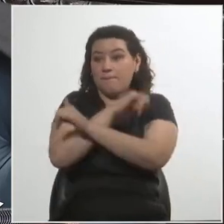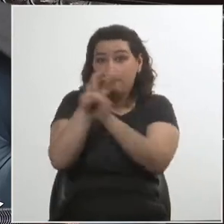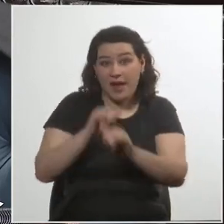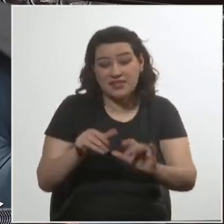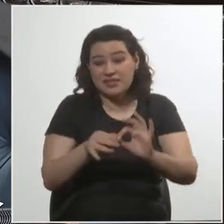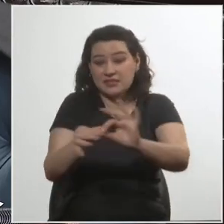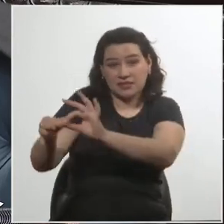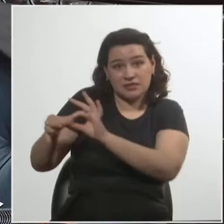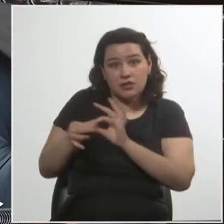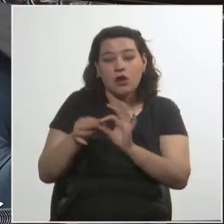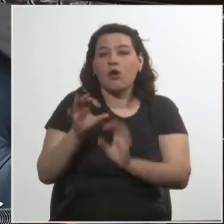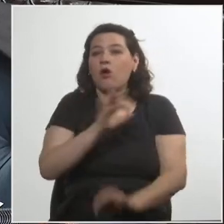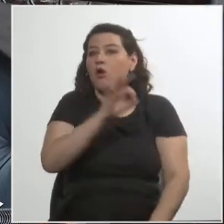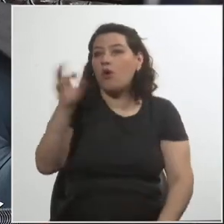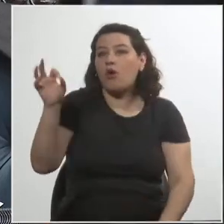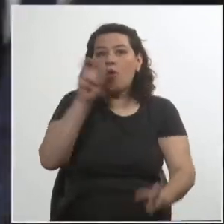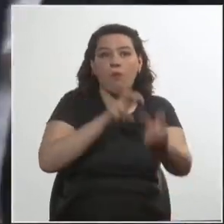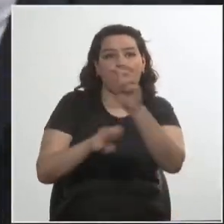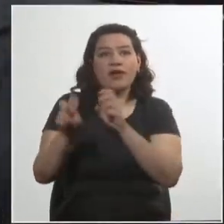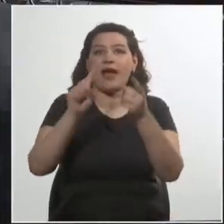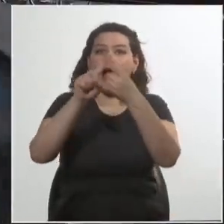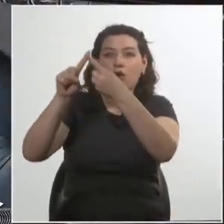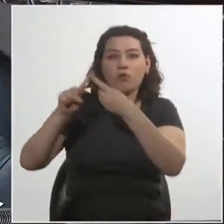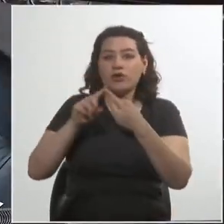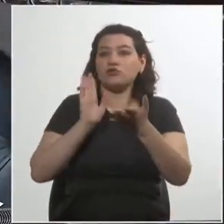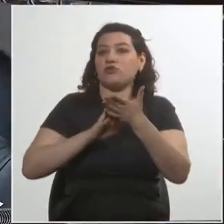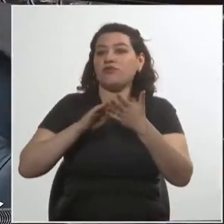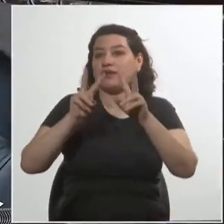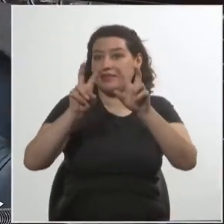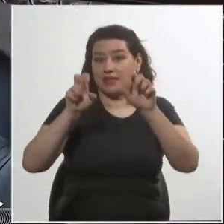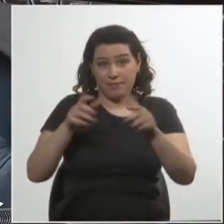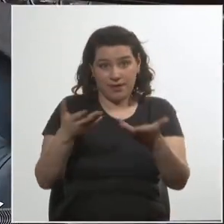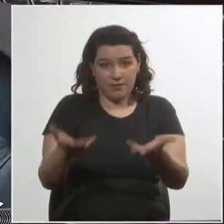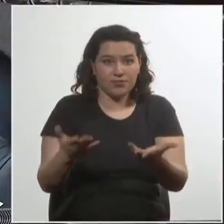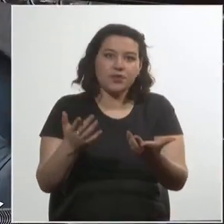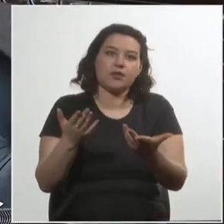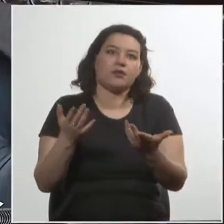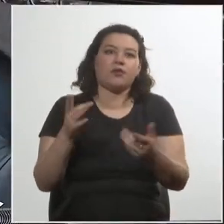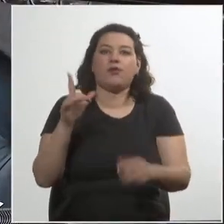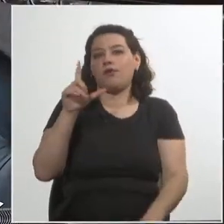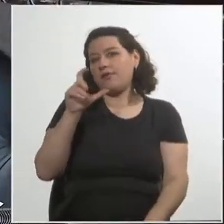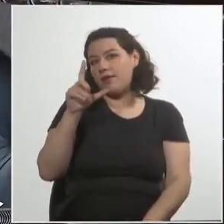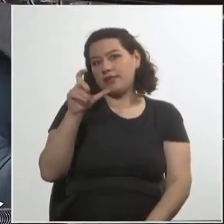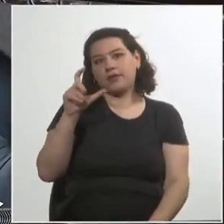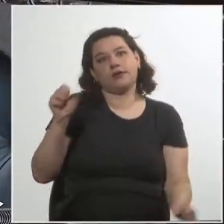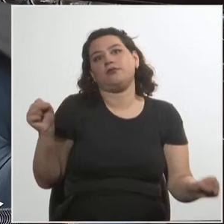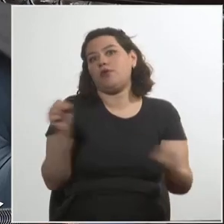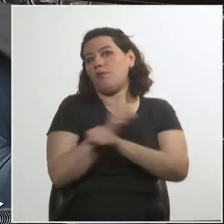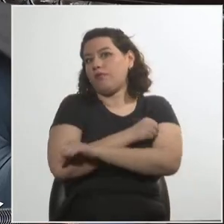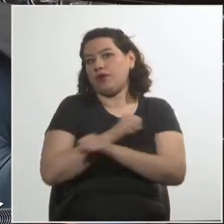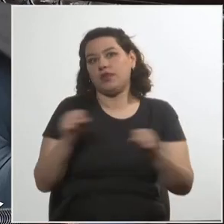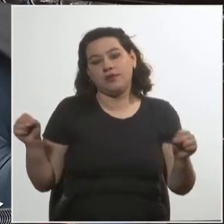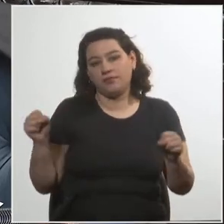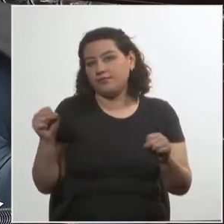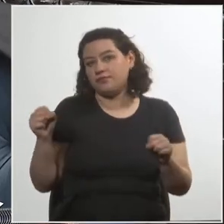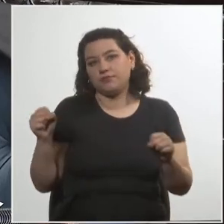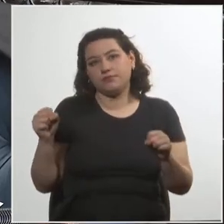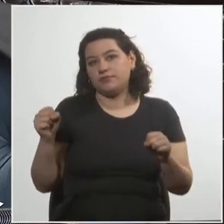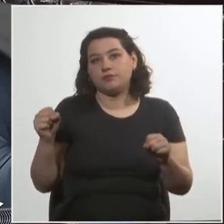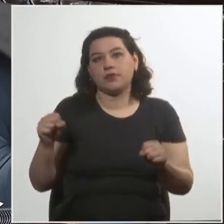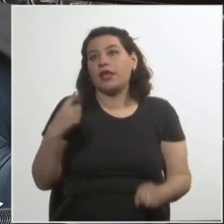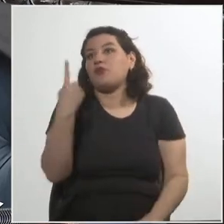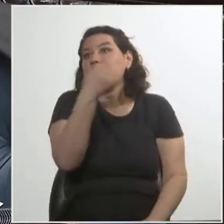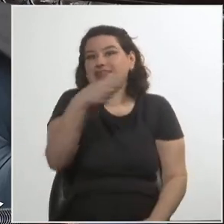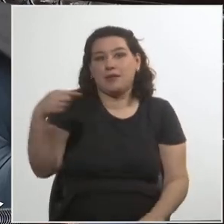o búsqueda de un gran acuerdo Nacional sobre este tema Que obviamente no puede hacerse en un tratamiento semanal